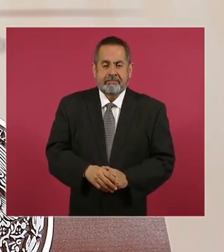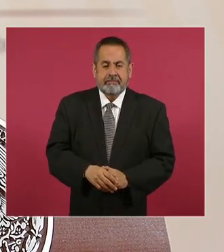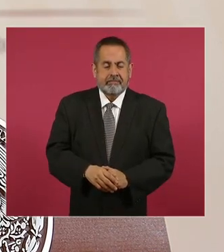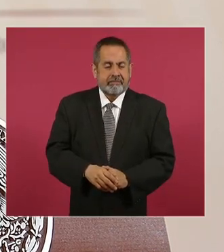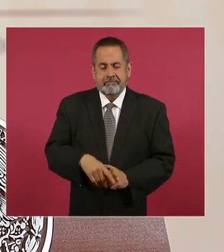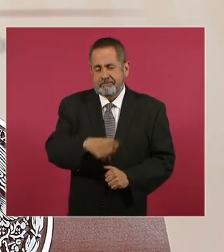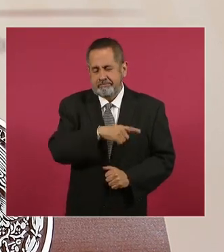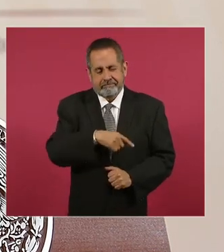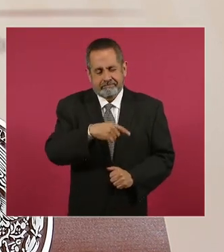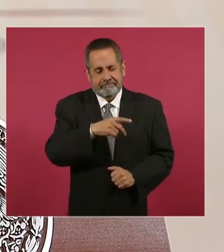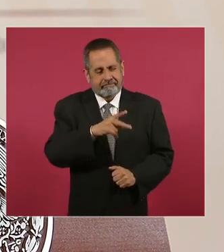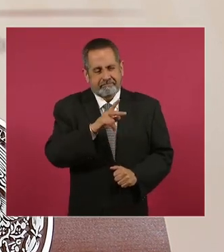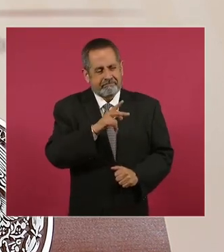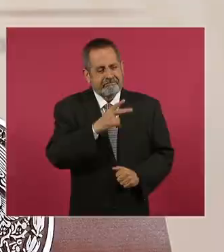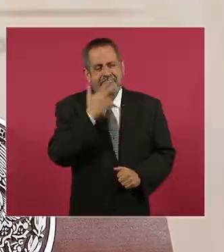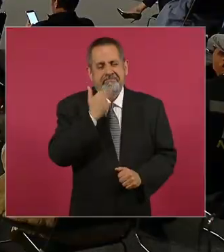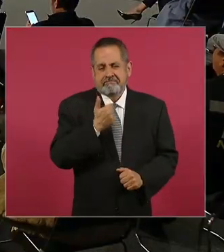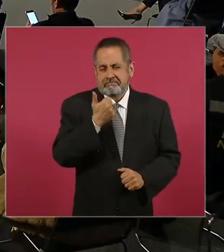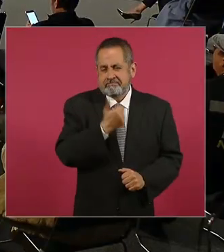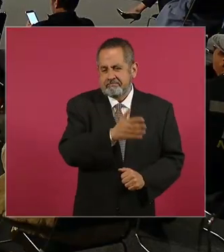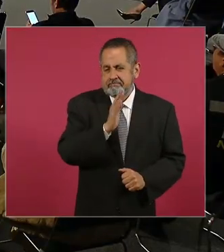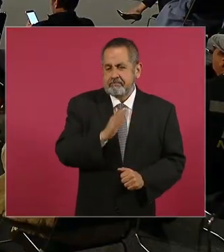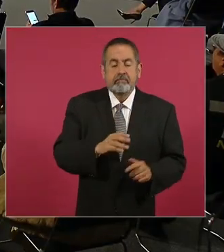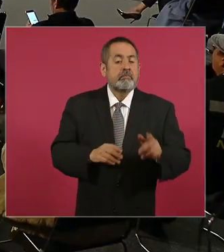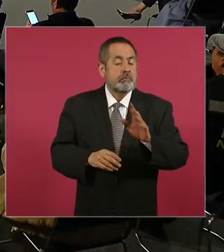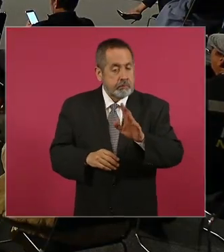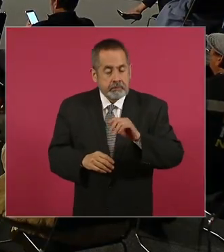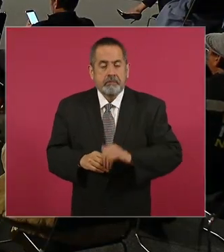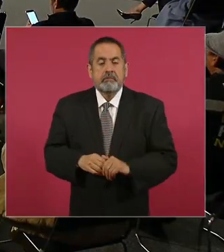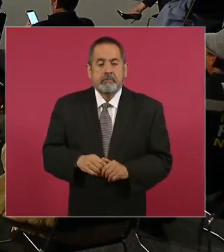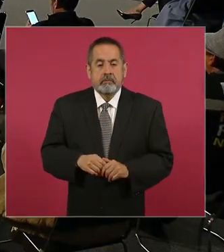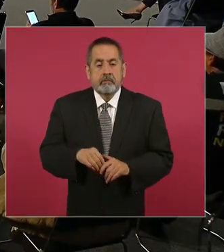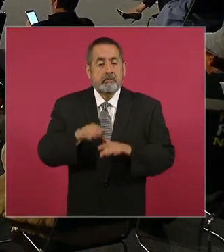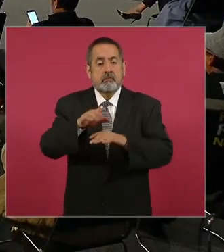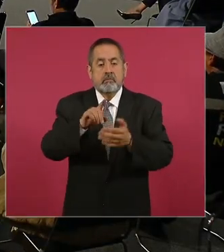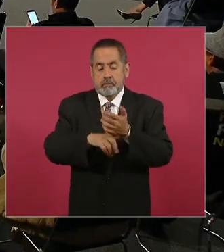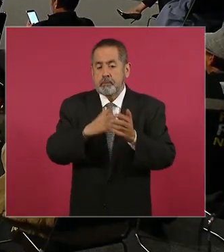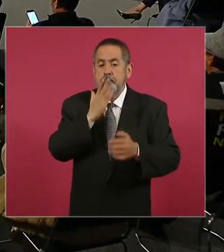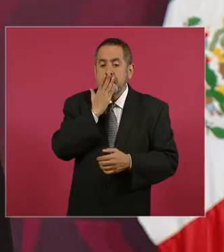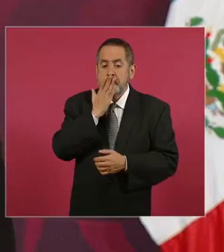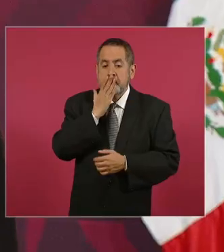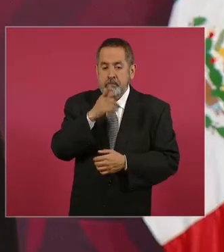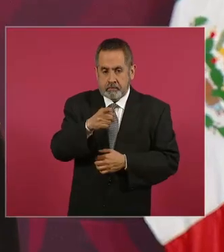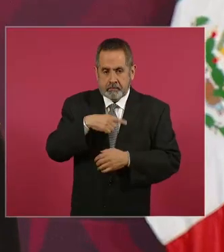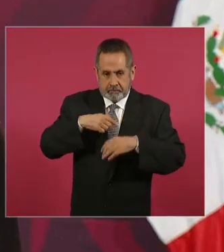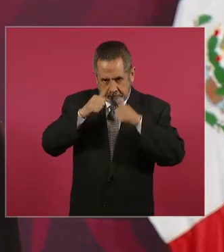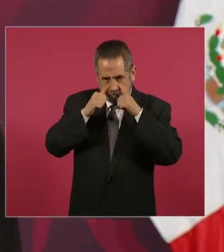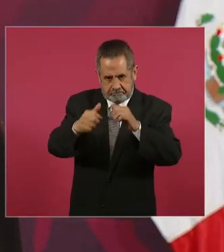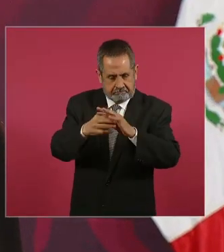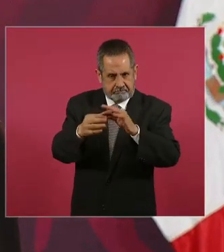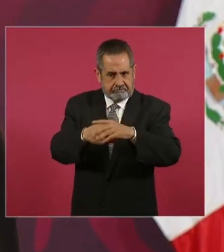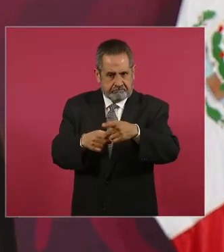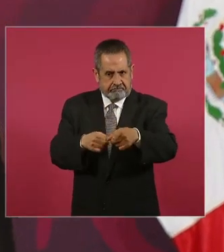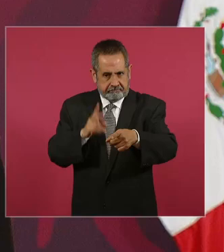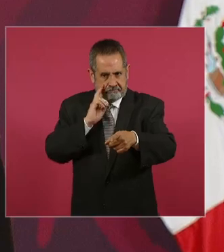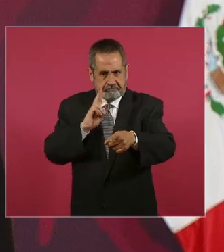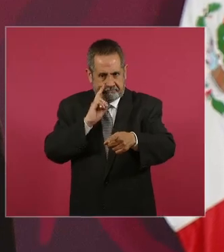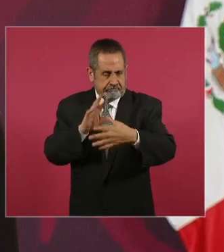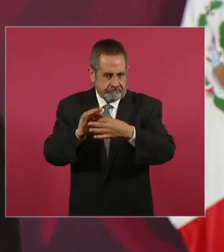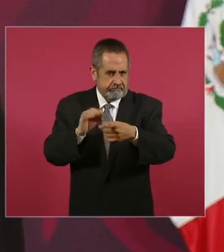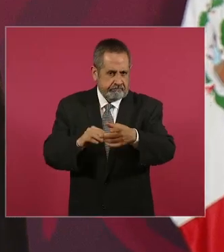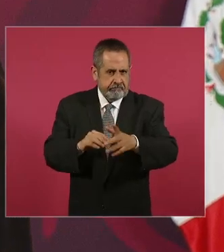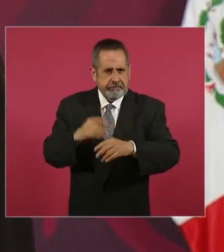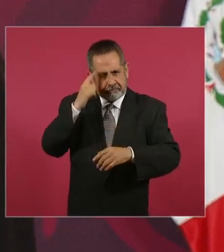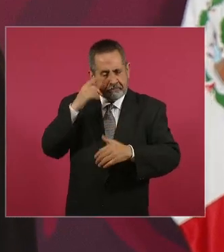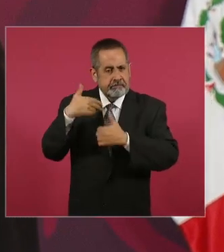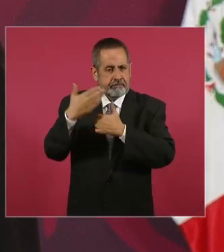echados a perder. Bueno, entonces ya esto de Sonora lo estamos atendiendo, ¿sí?